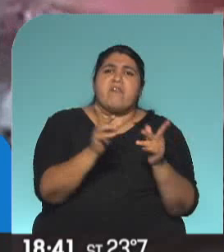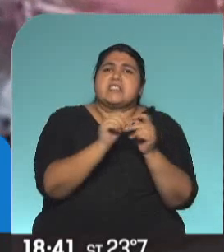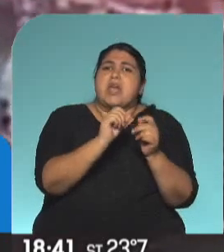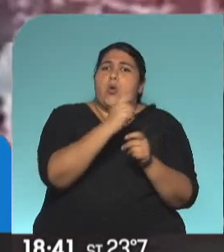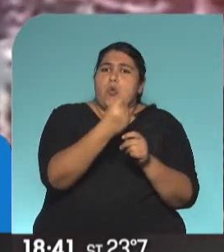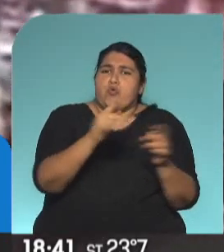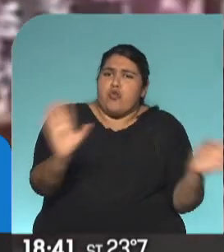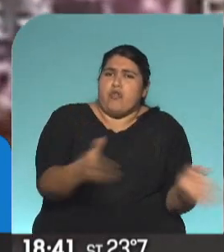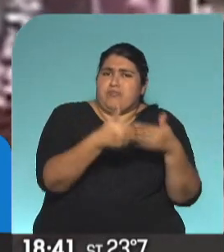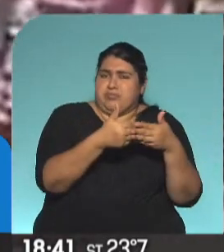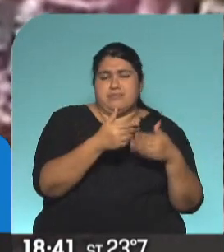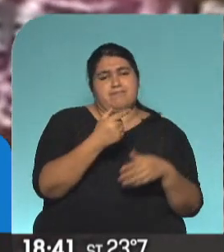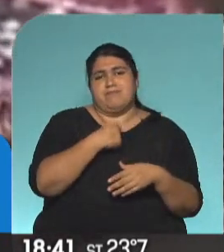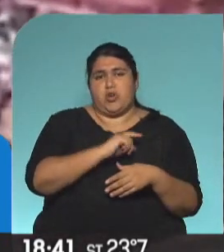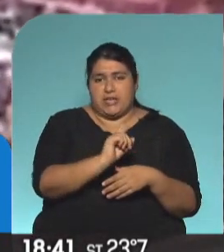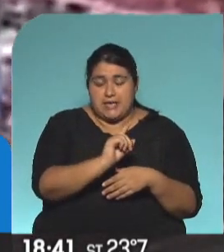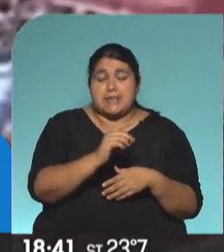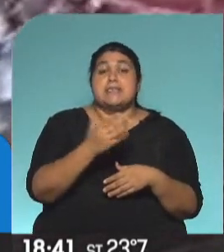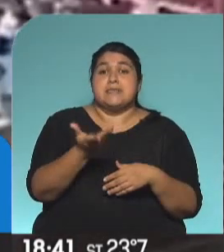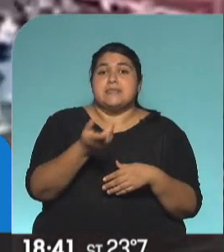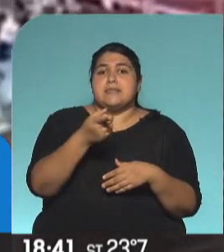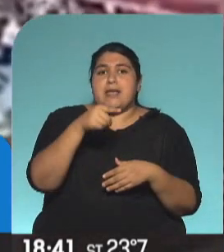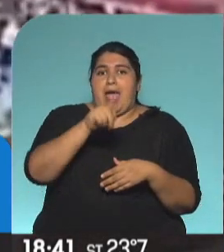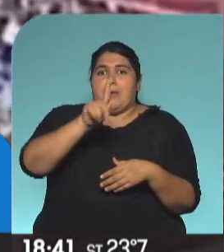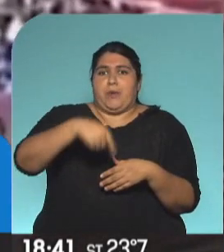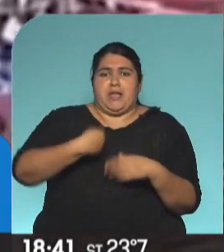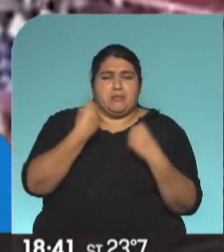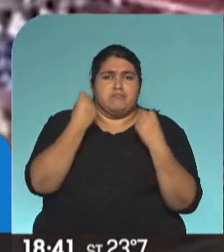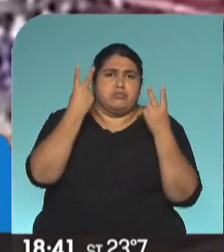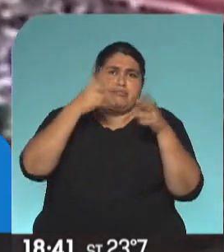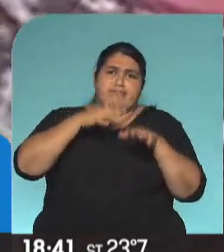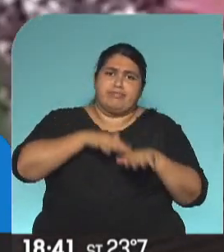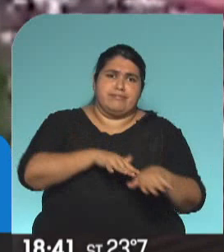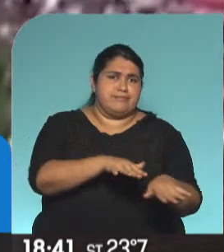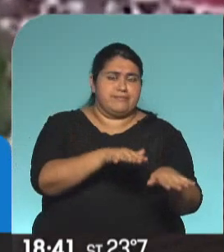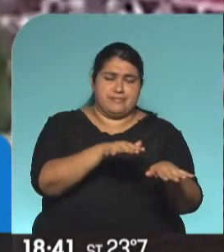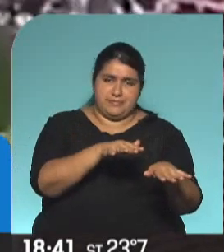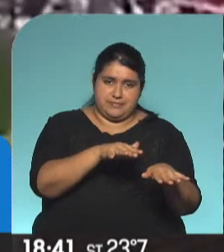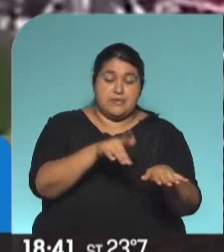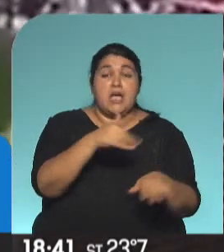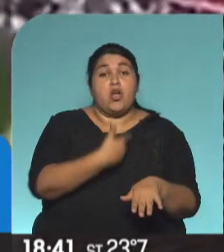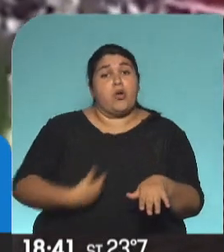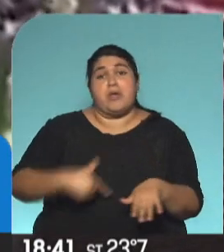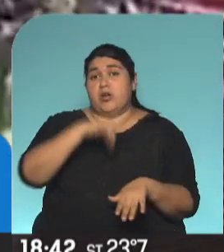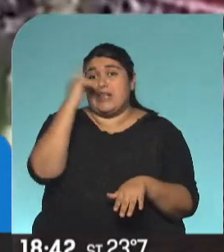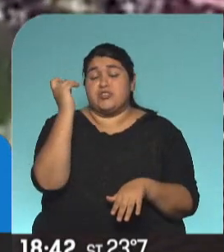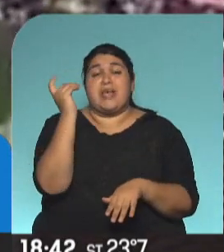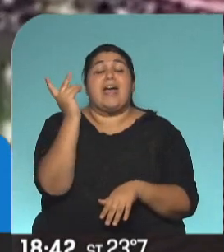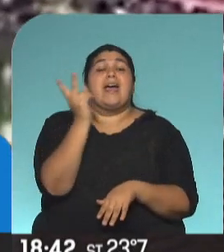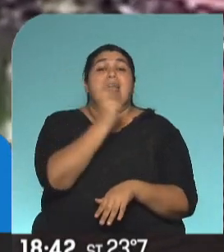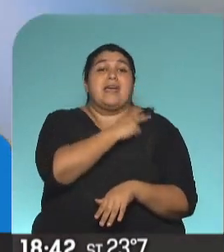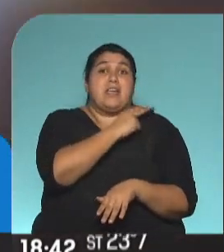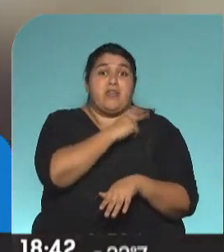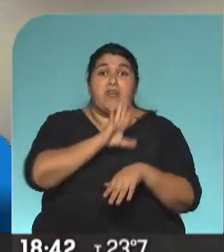que recorrieron el país, que trascendieron fronteras y que motivaron el repudio generalizado. Desde el Gobierno Nacional, el jefe de gabinete, Santiago